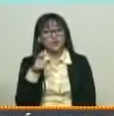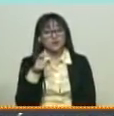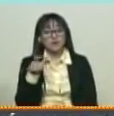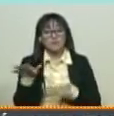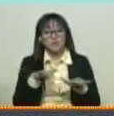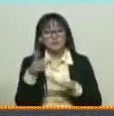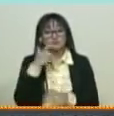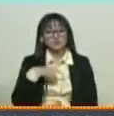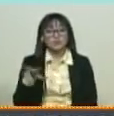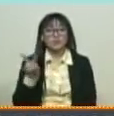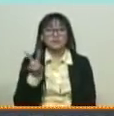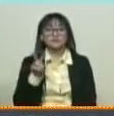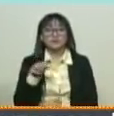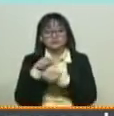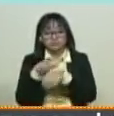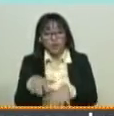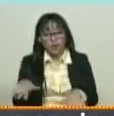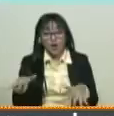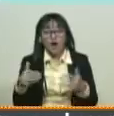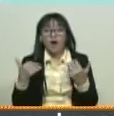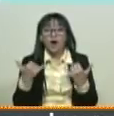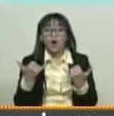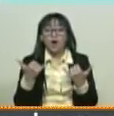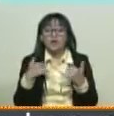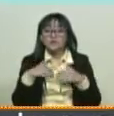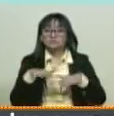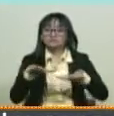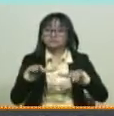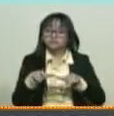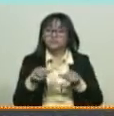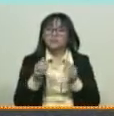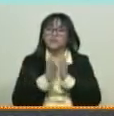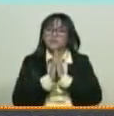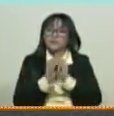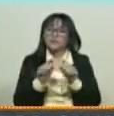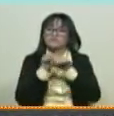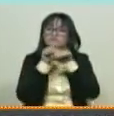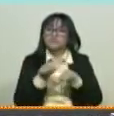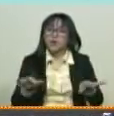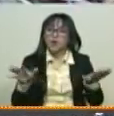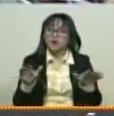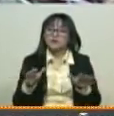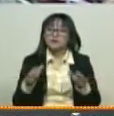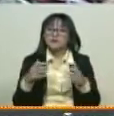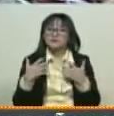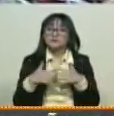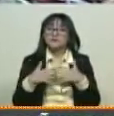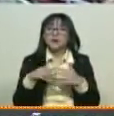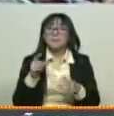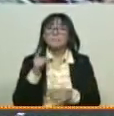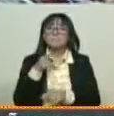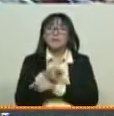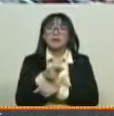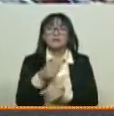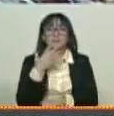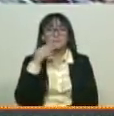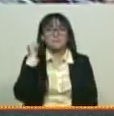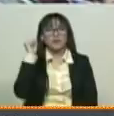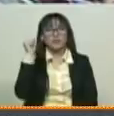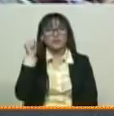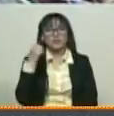movimiento Somos Venezuela, y los convoco también a que el despliegue de esta maquinaria que ordenó el presidente Nicolás Maduro, ya vamos